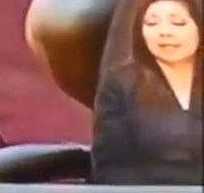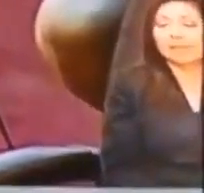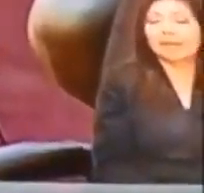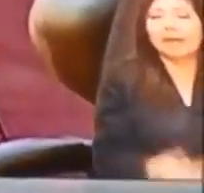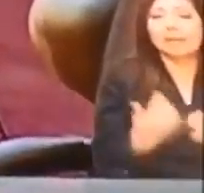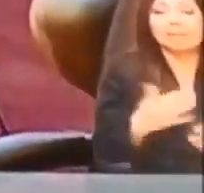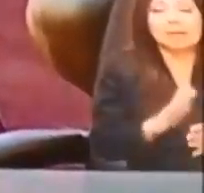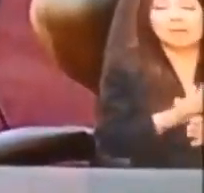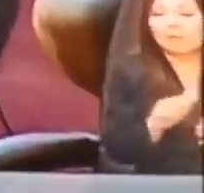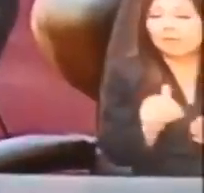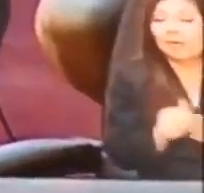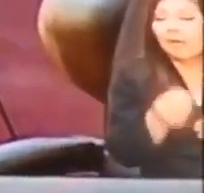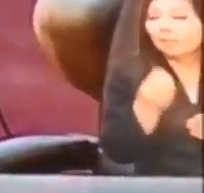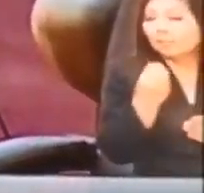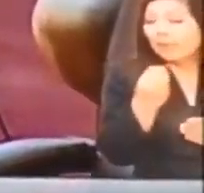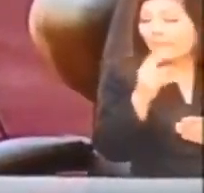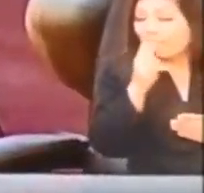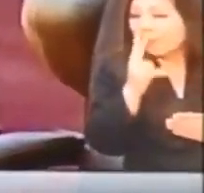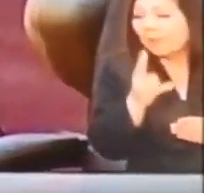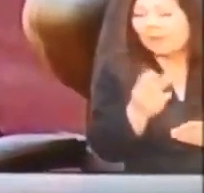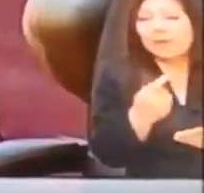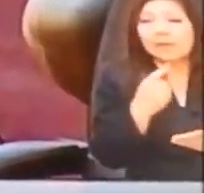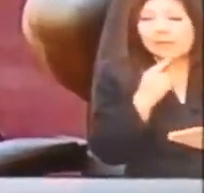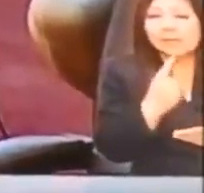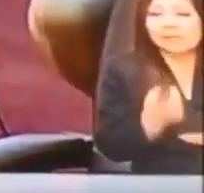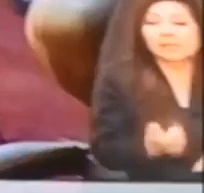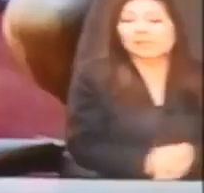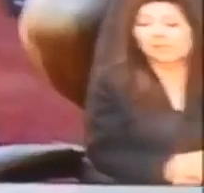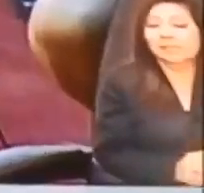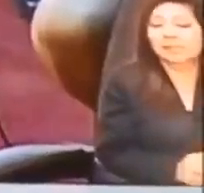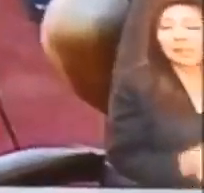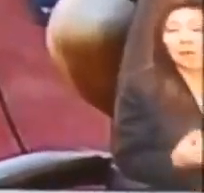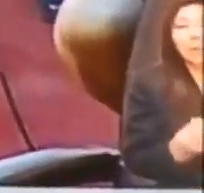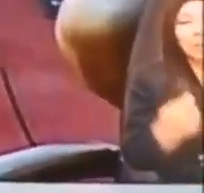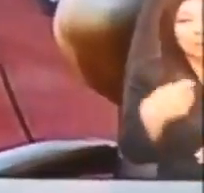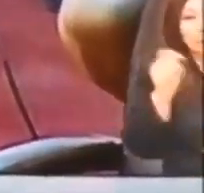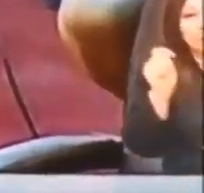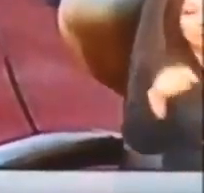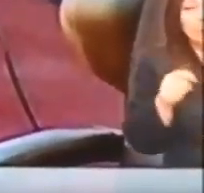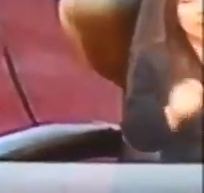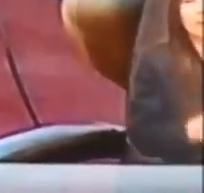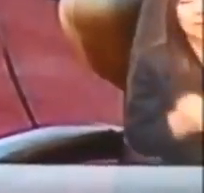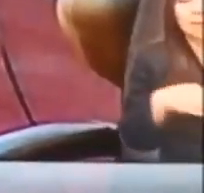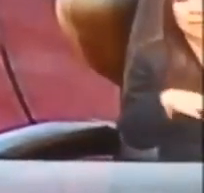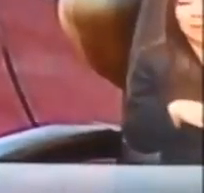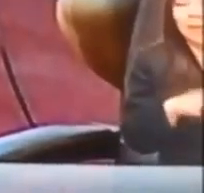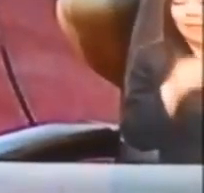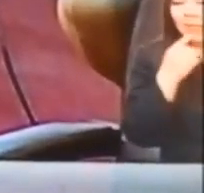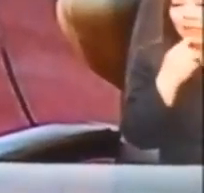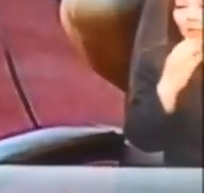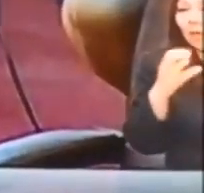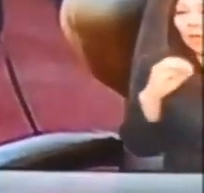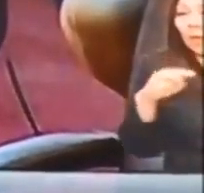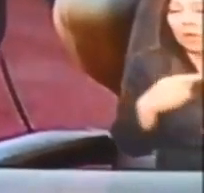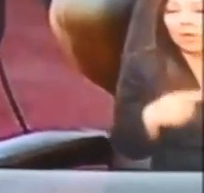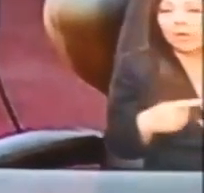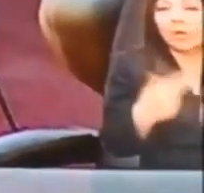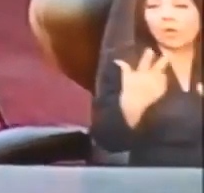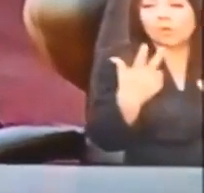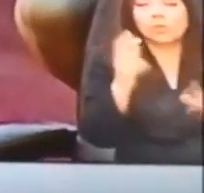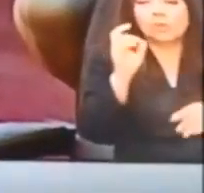La pérdida total de alimentos en el Perú, señores congresistas, como porcentaje de la oferta interna, según Comex, asciende